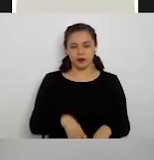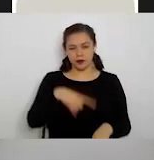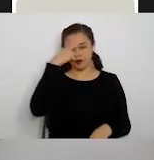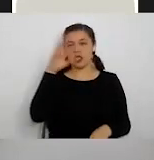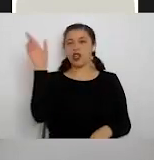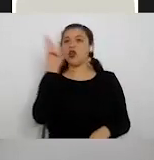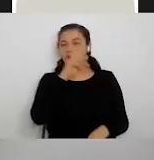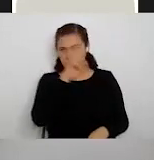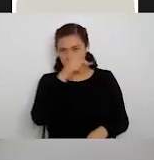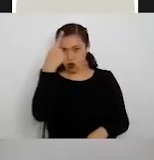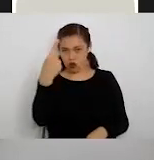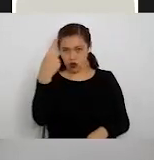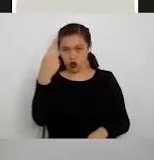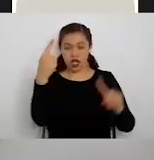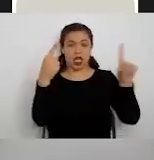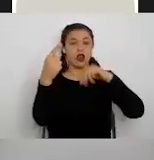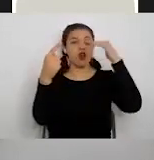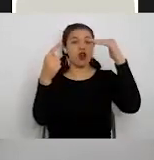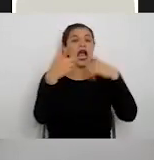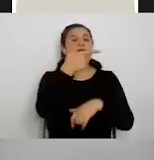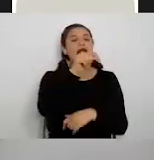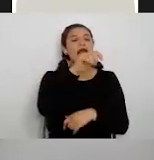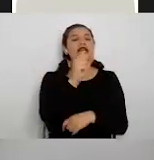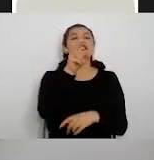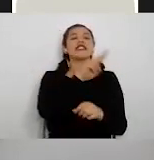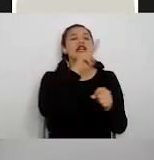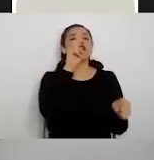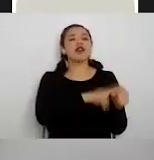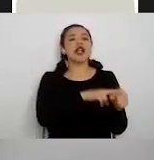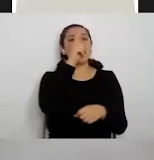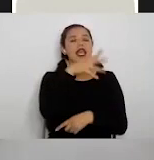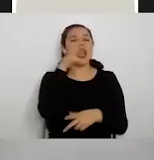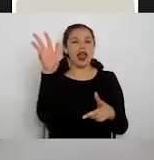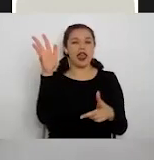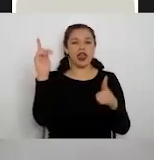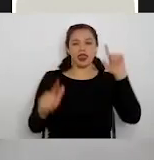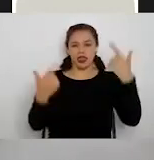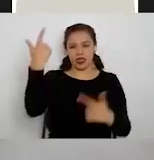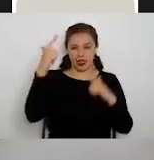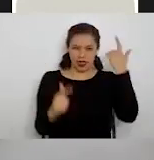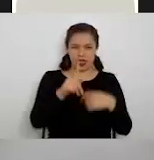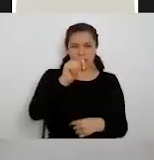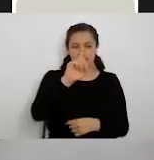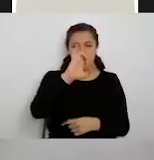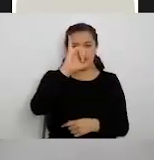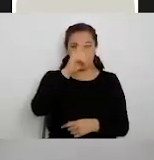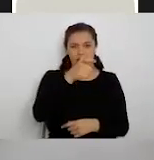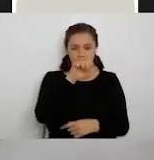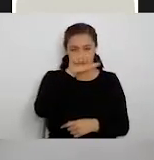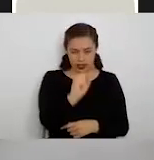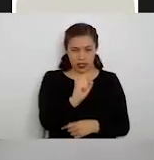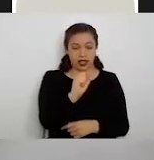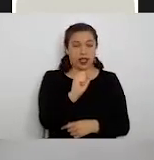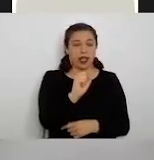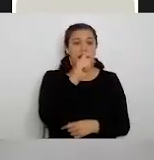Rusia, de gas natural, sobre todo en el estado de Texas. Entonces, Estados Unidos entonces es mucho